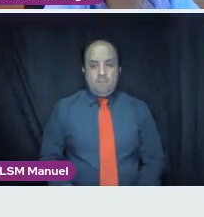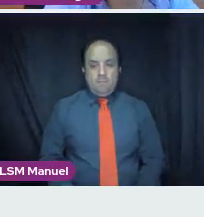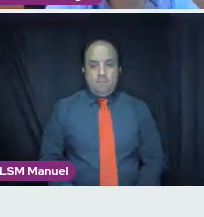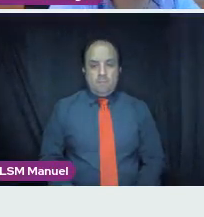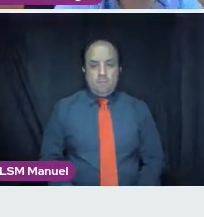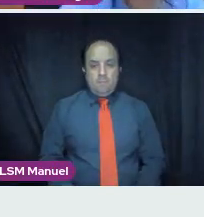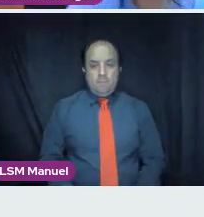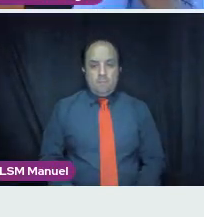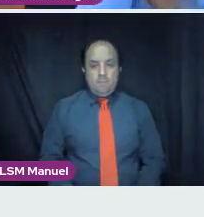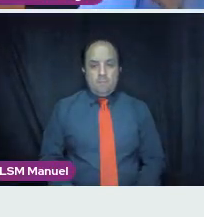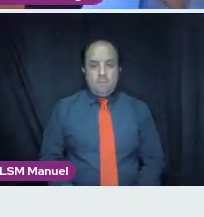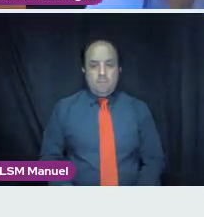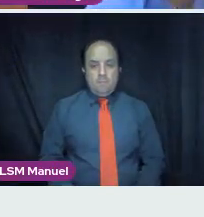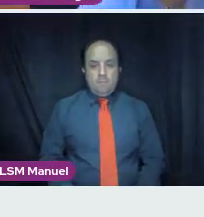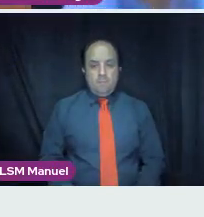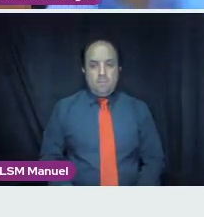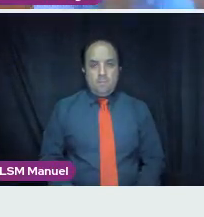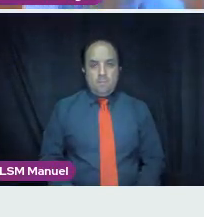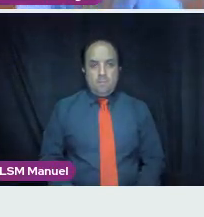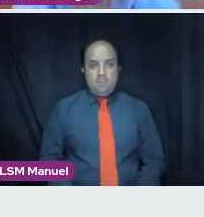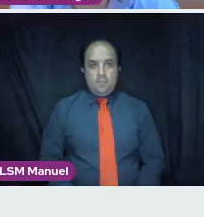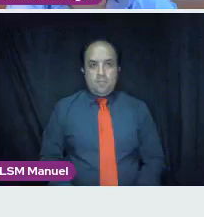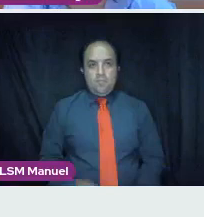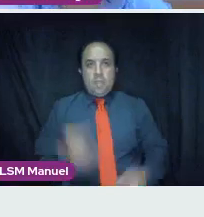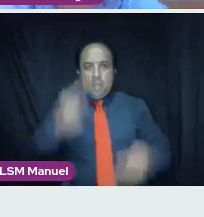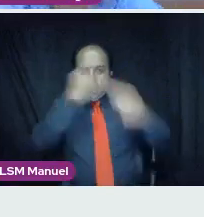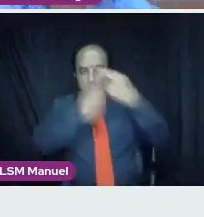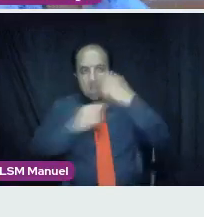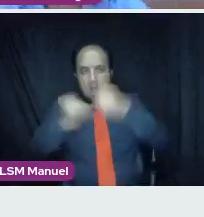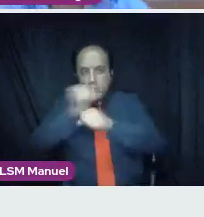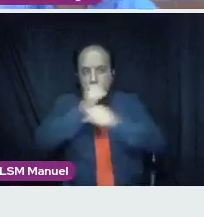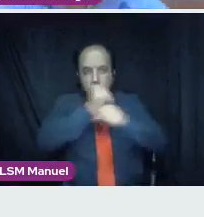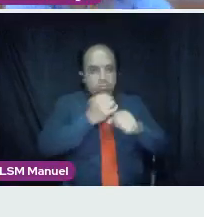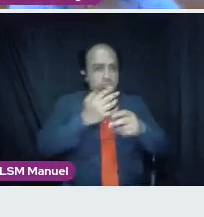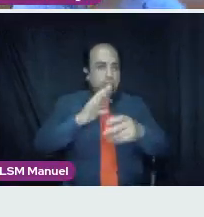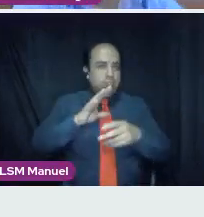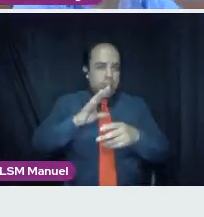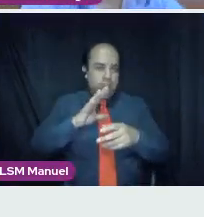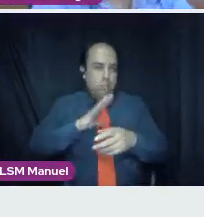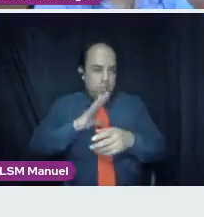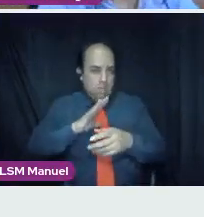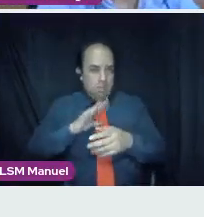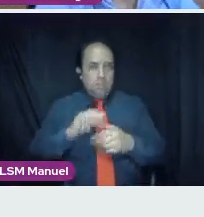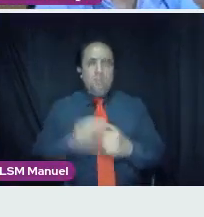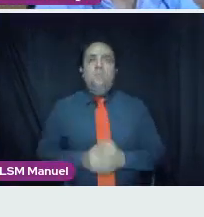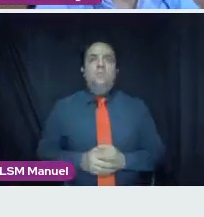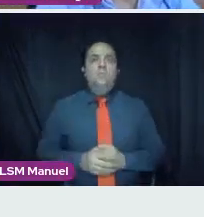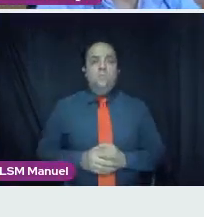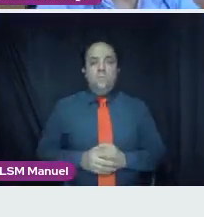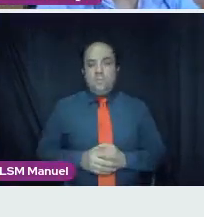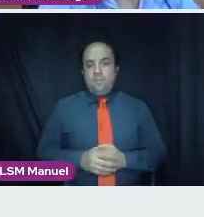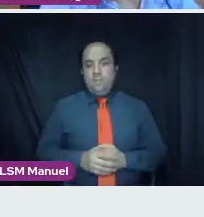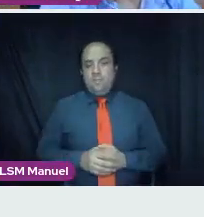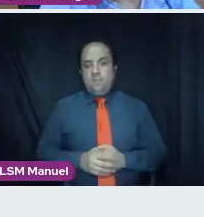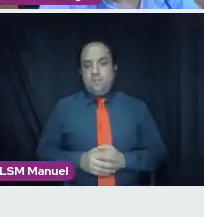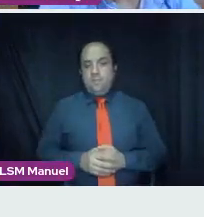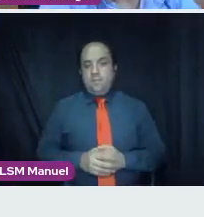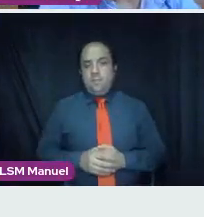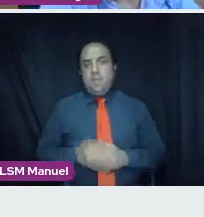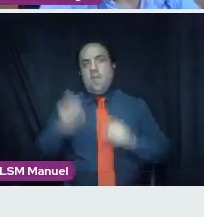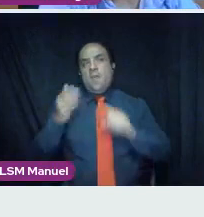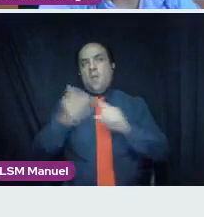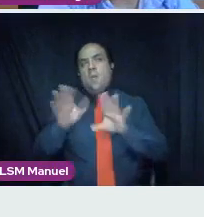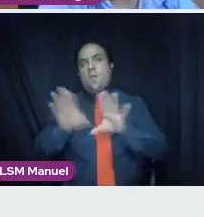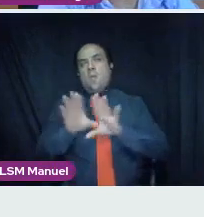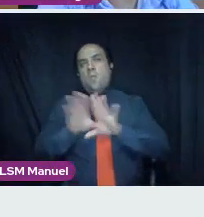de las investigaciones que hay y de las revisiones sistemáticas que hay con respecto a cómo se interviene,